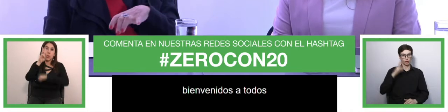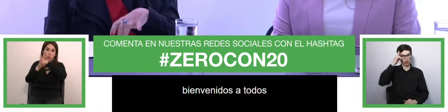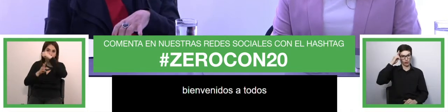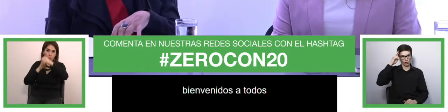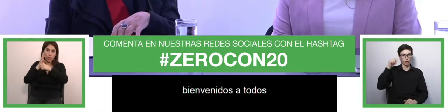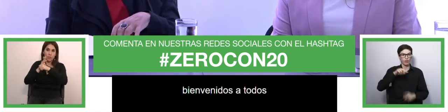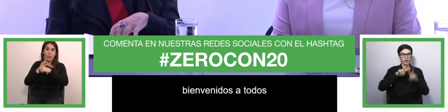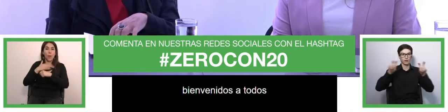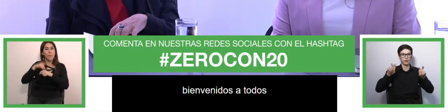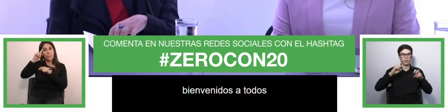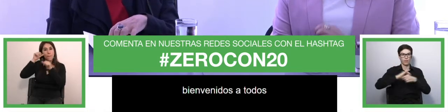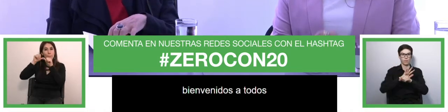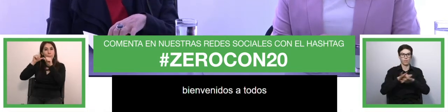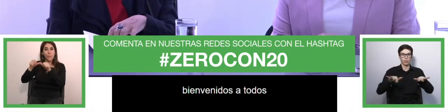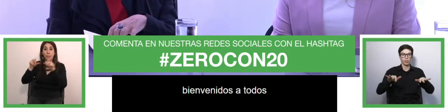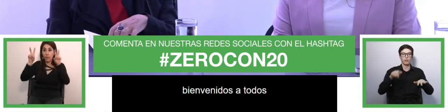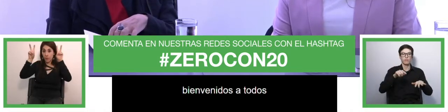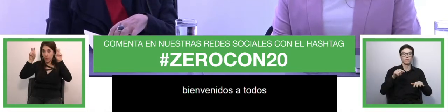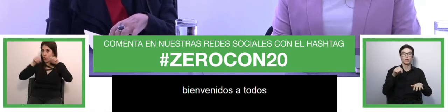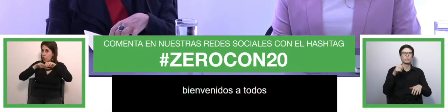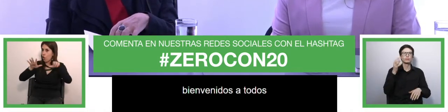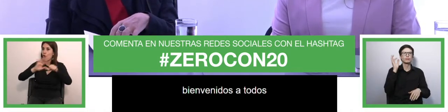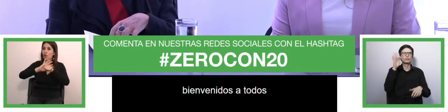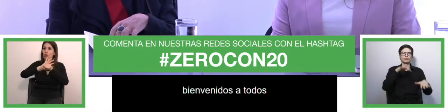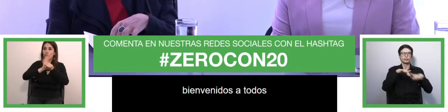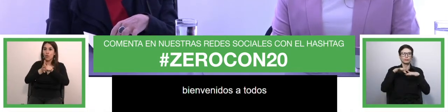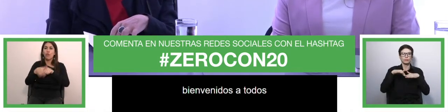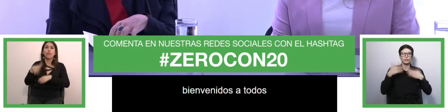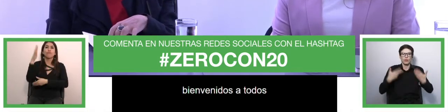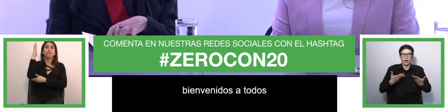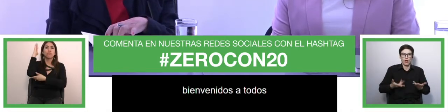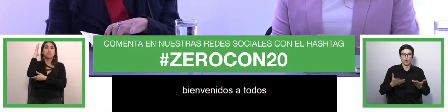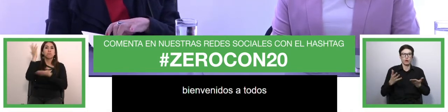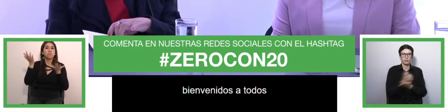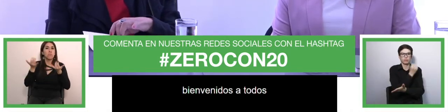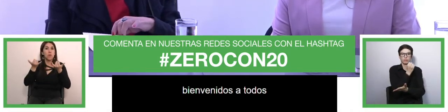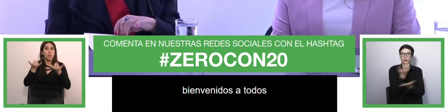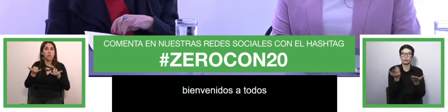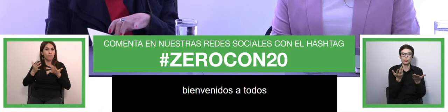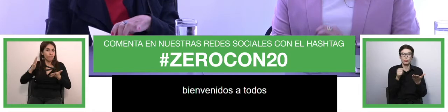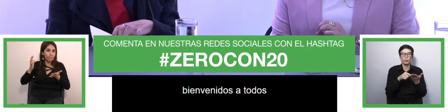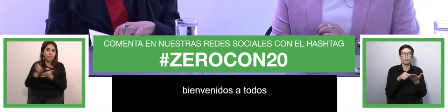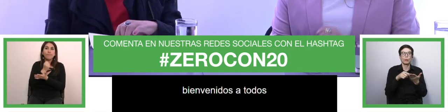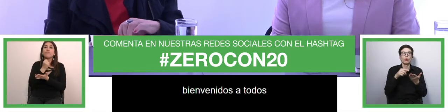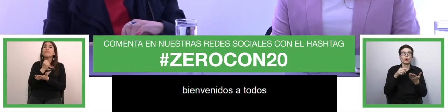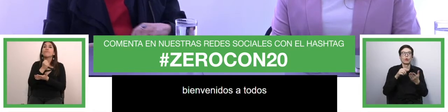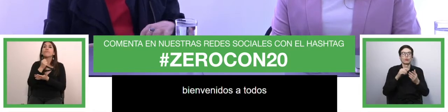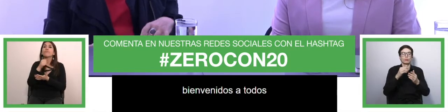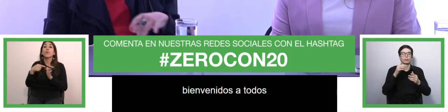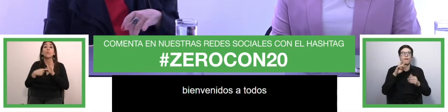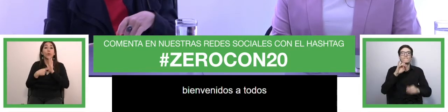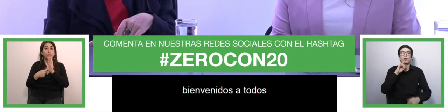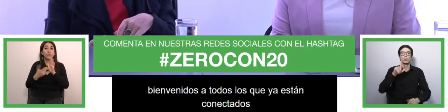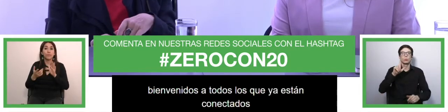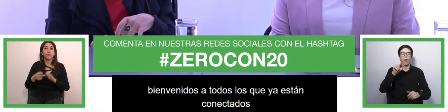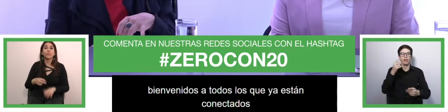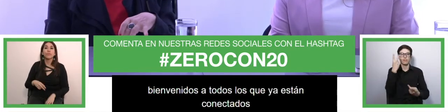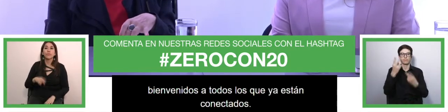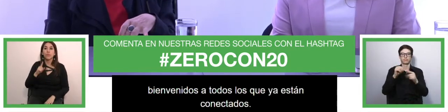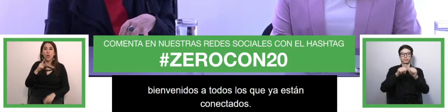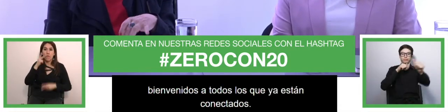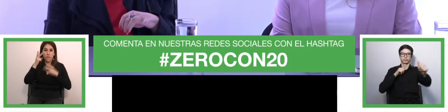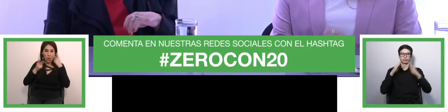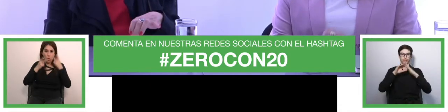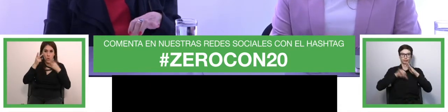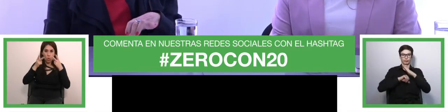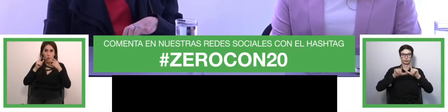pandemia del COVID-19, la conferencia se está realizando en formato completamente virtual, con la participación de más de 60